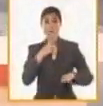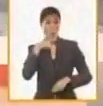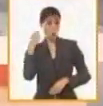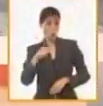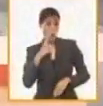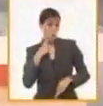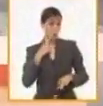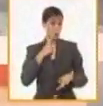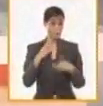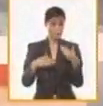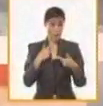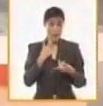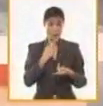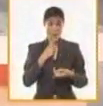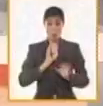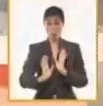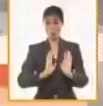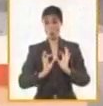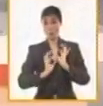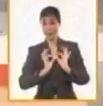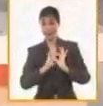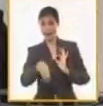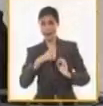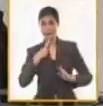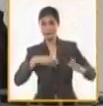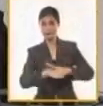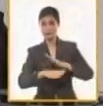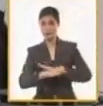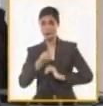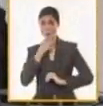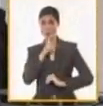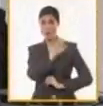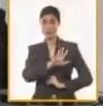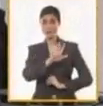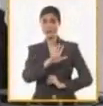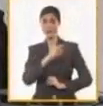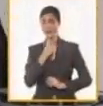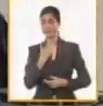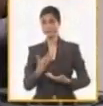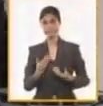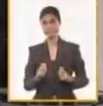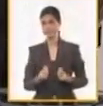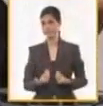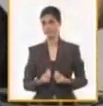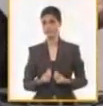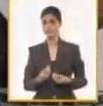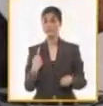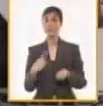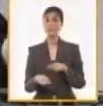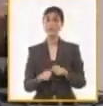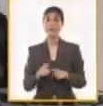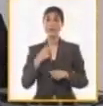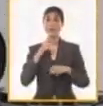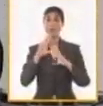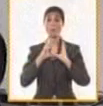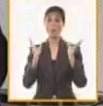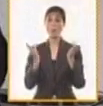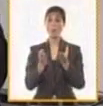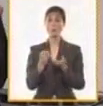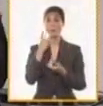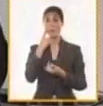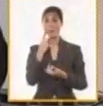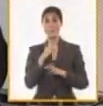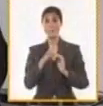No, por supuesto que no, como no tiene base que Josep Borrell nos definiera al resto del mundo como la selva y ellos el